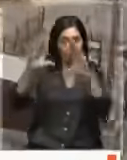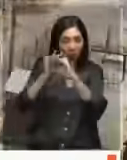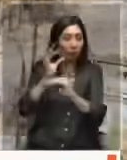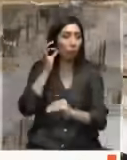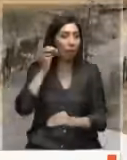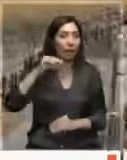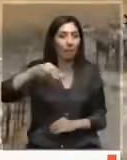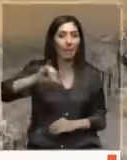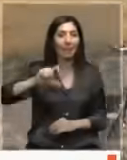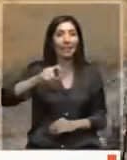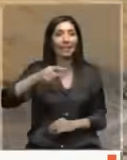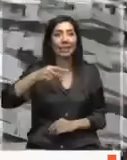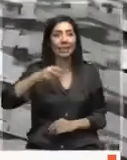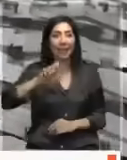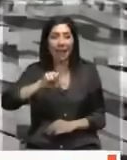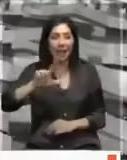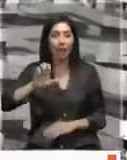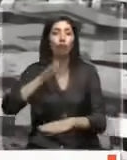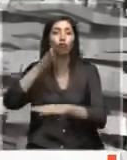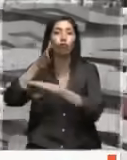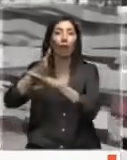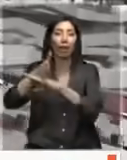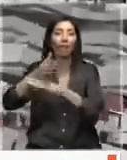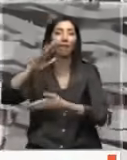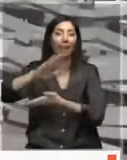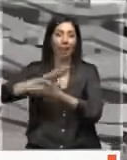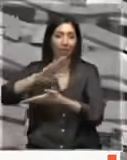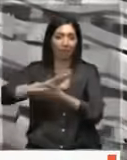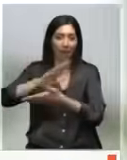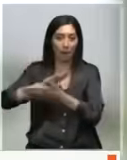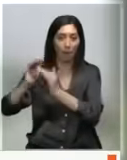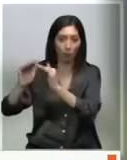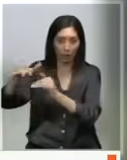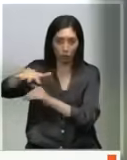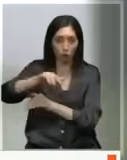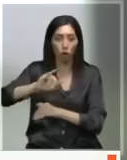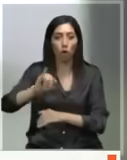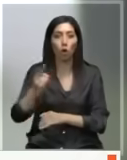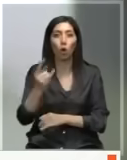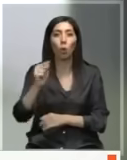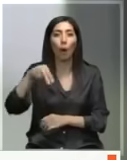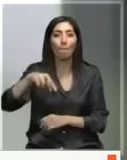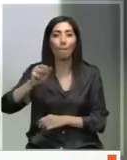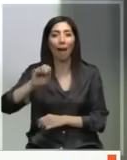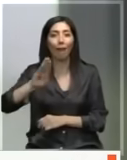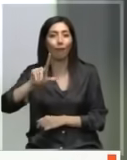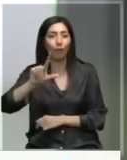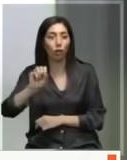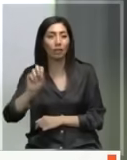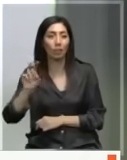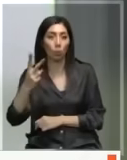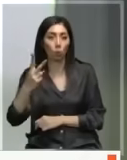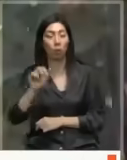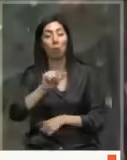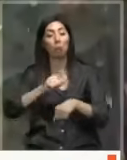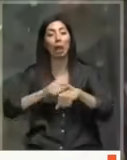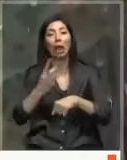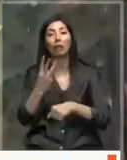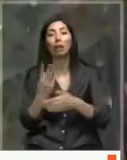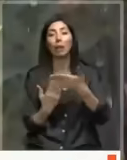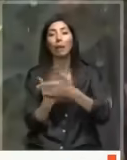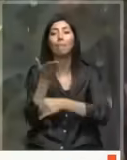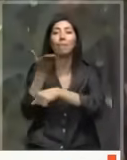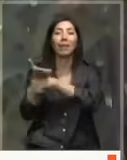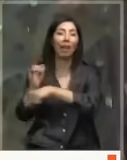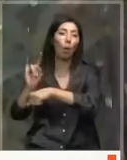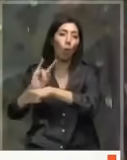a una fiesta a la población Juan Pablo II y a las 3 de la mañana pidió un auto por aplicación. El Uber la llevó